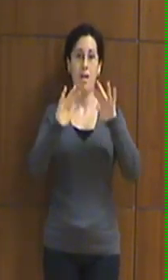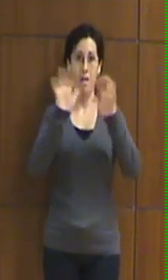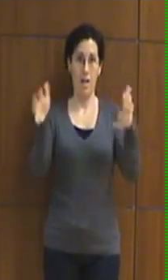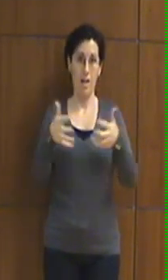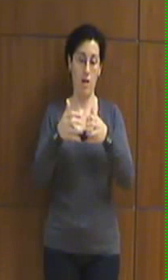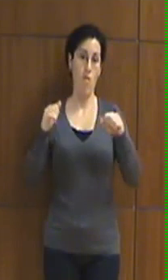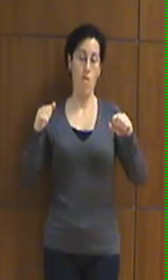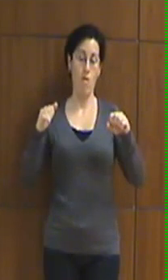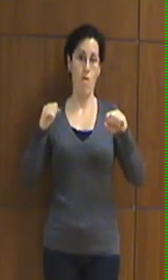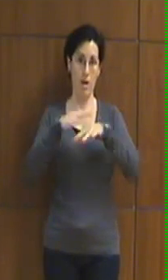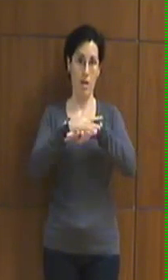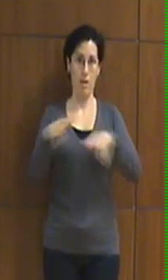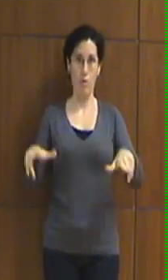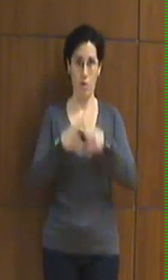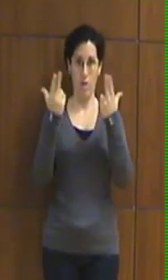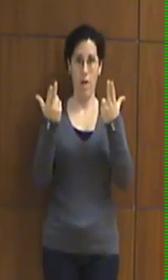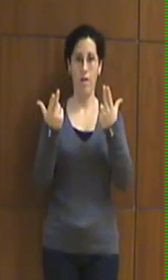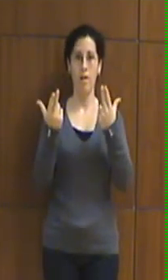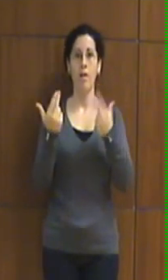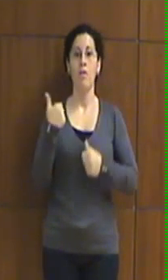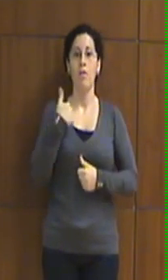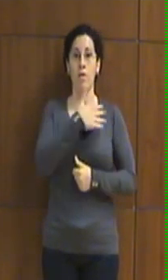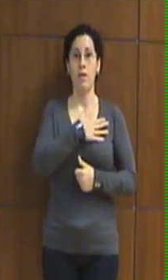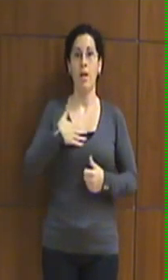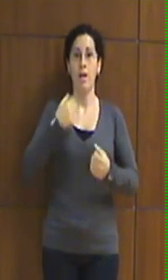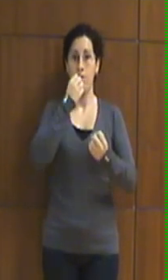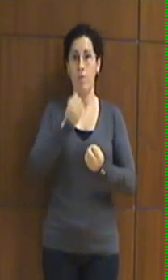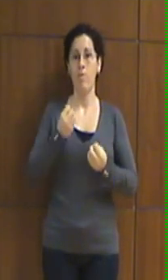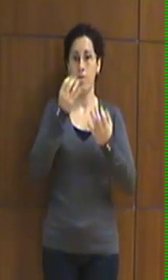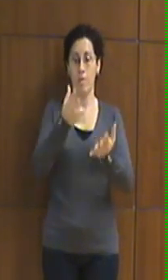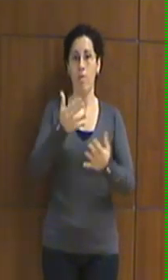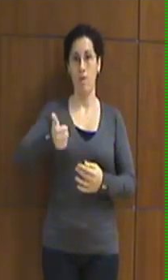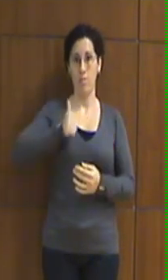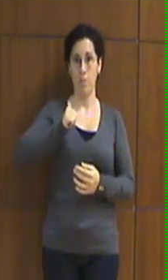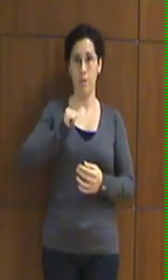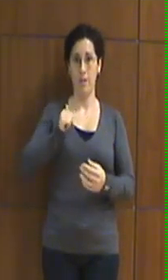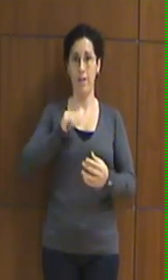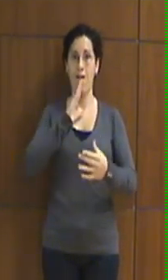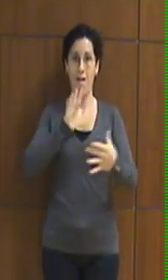redes. Quiero comentar que